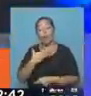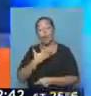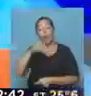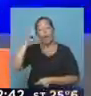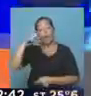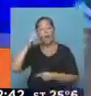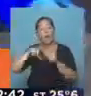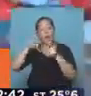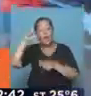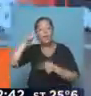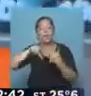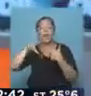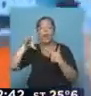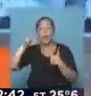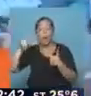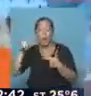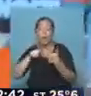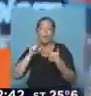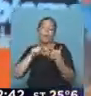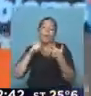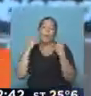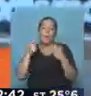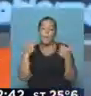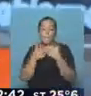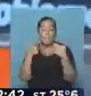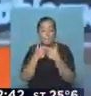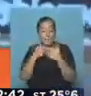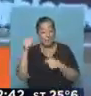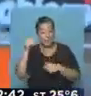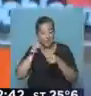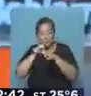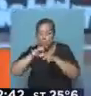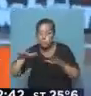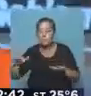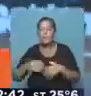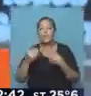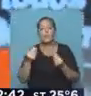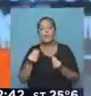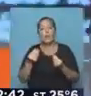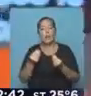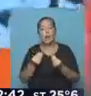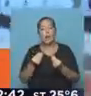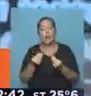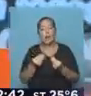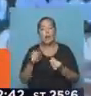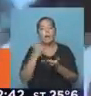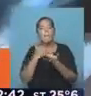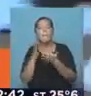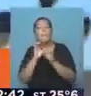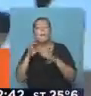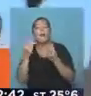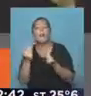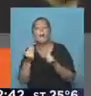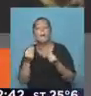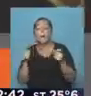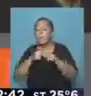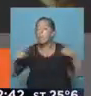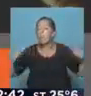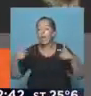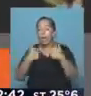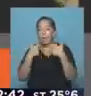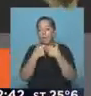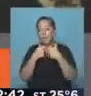idea de expandir las empresas frasil en América Latina ahora el costado Non Santo digamos la la cara oscura de esta Luna era que para expandir esas empresas haciendo